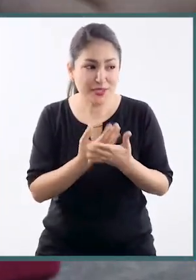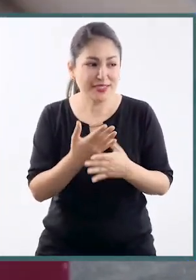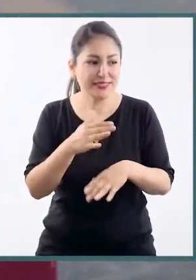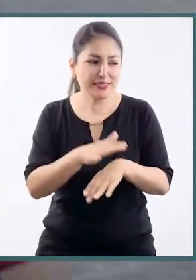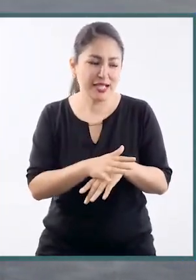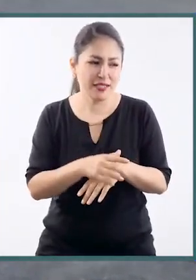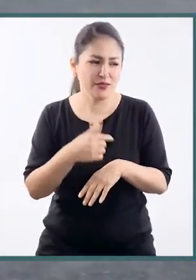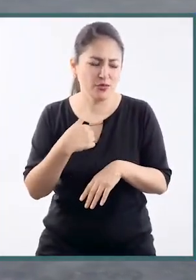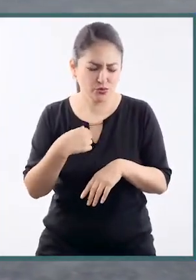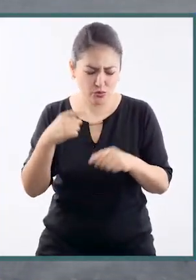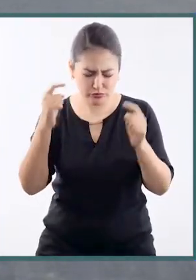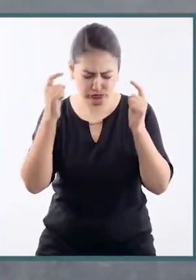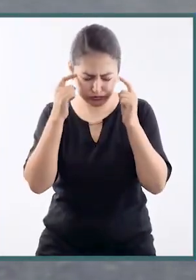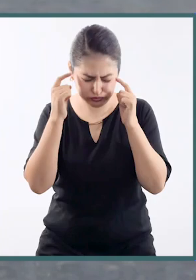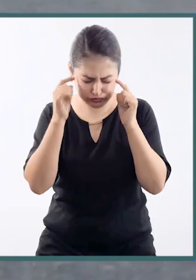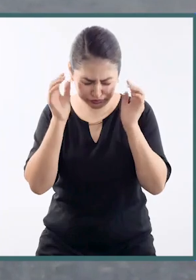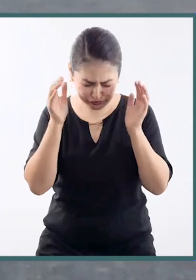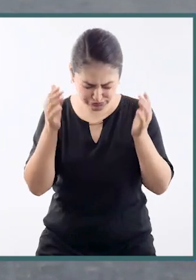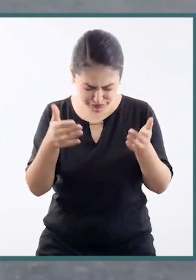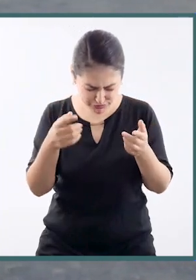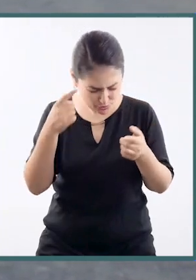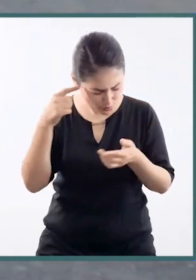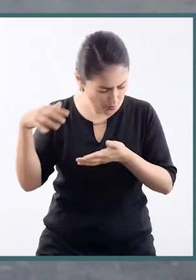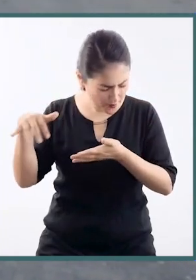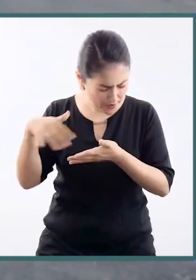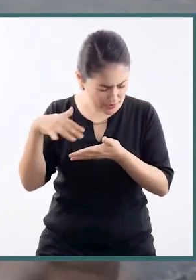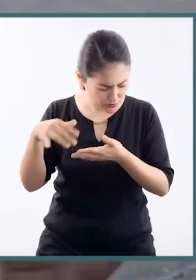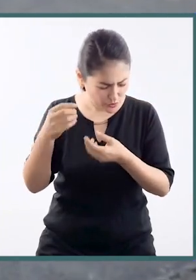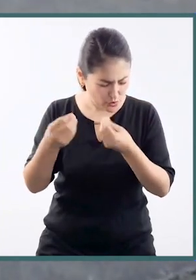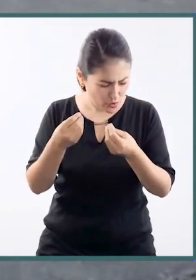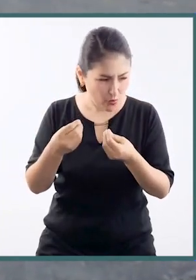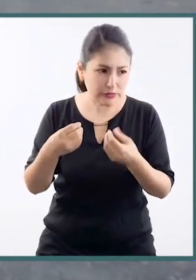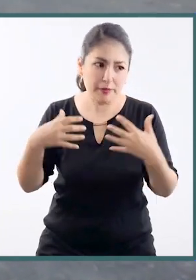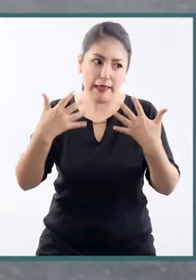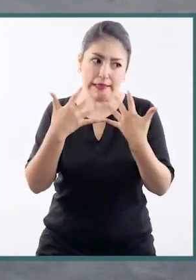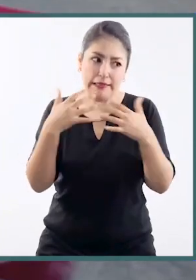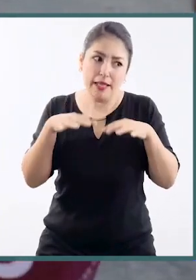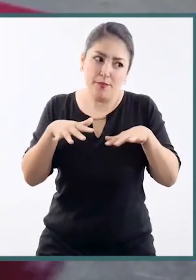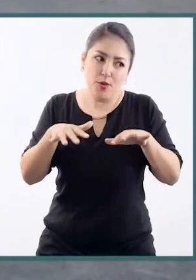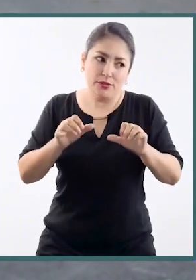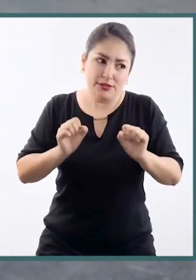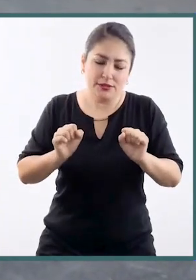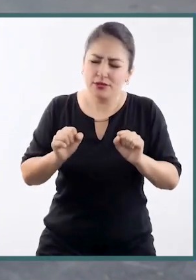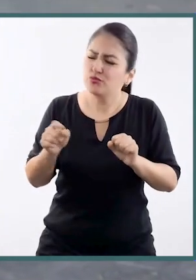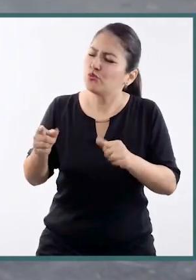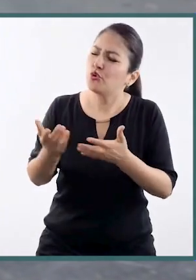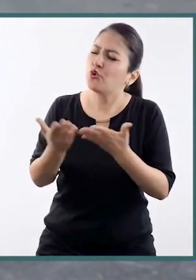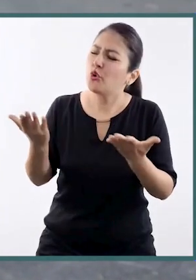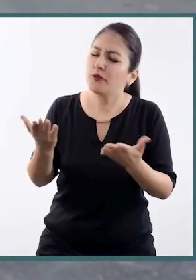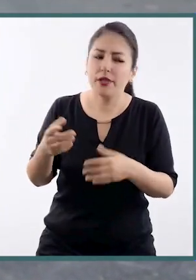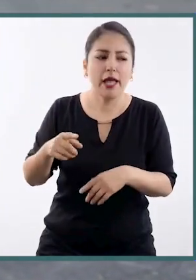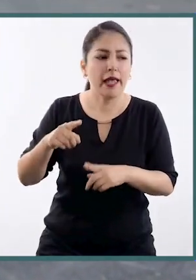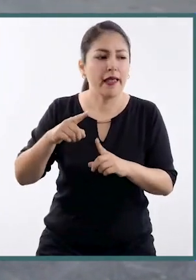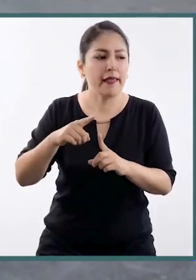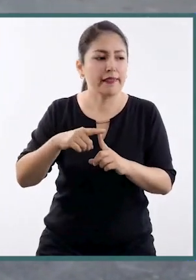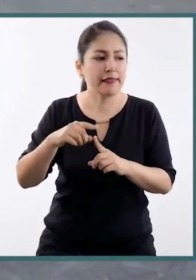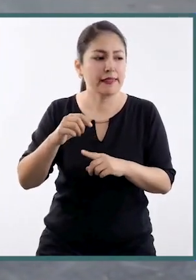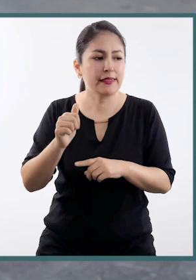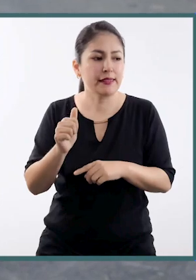No, estoy concentrada repasando los pasos. Claro, un poco nerviosa también. ¿De qué barrio eres? Del barrio de Tahuisco,